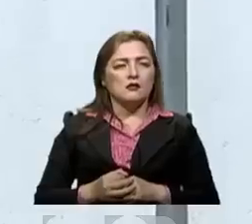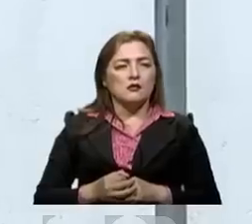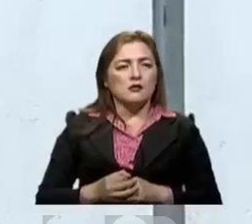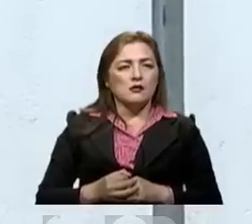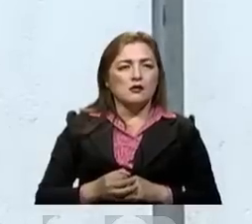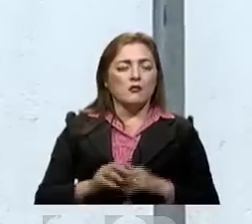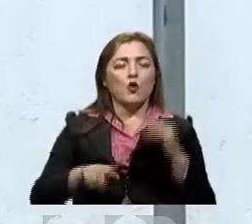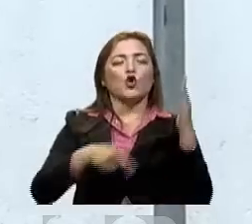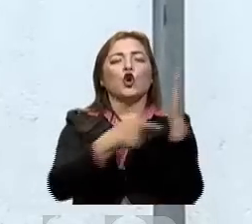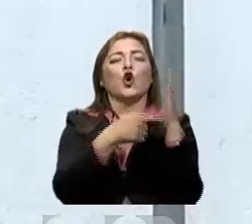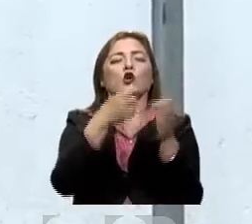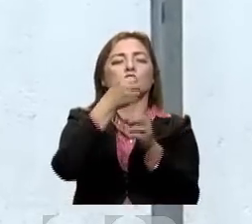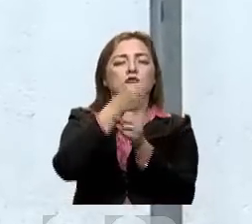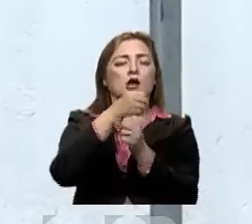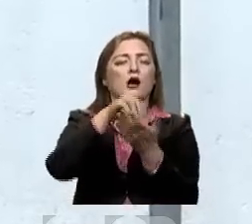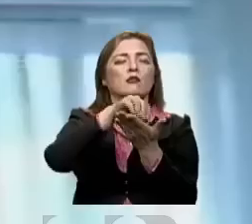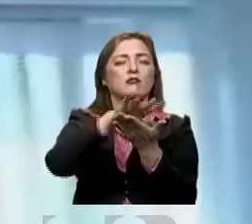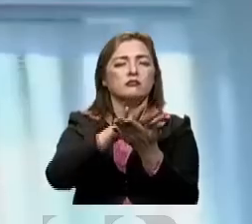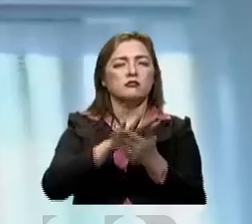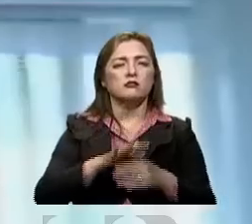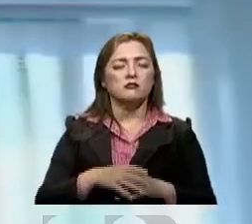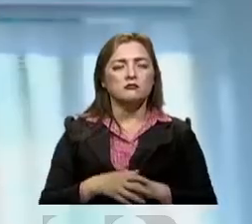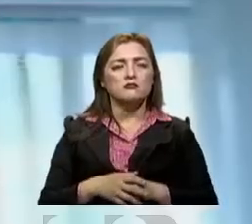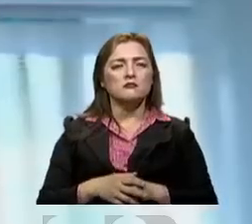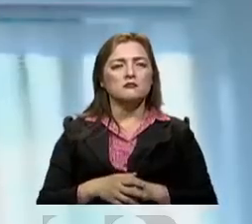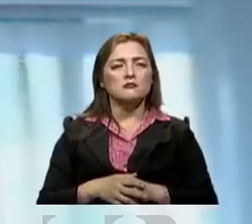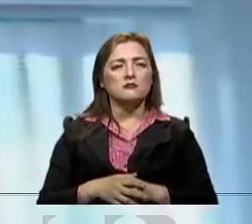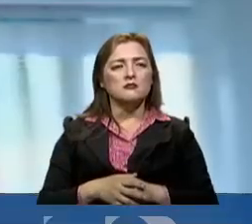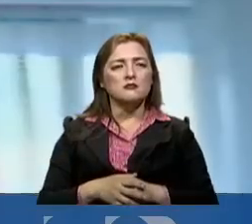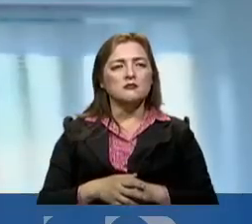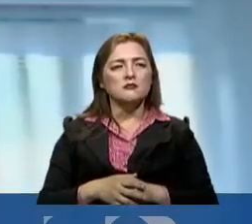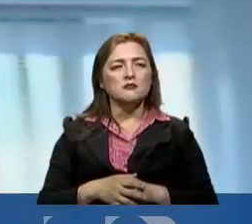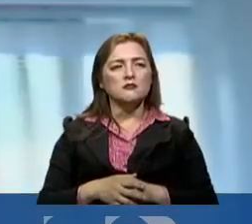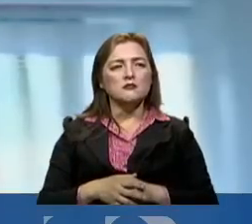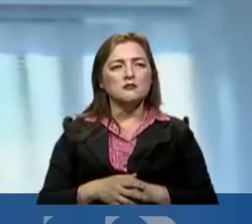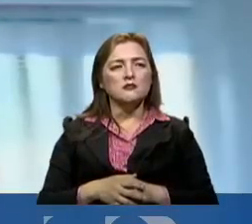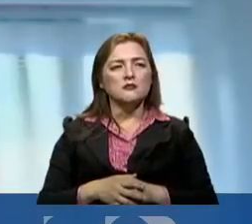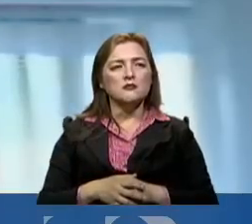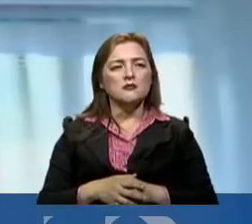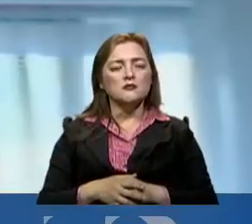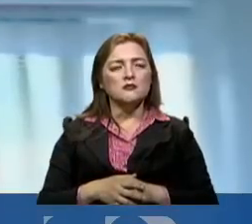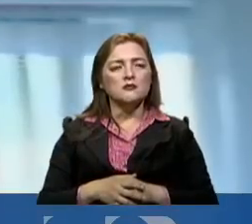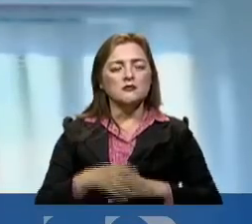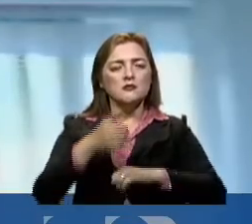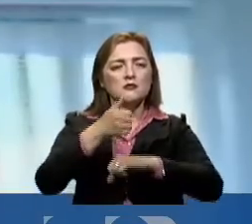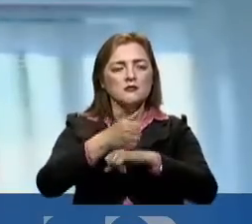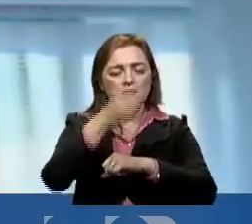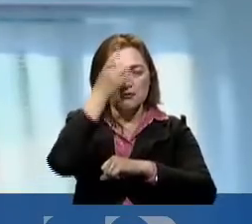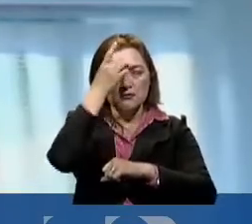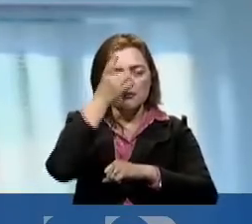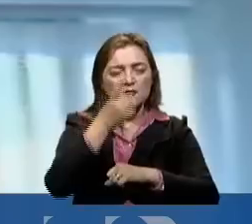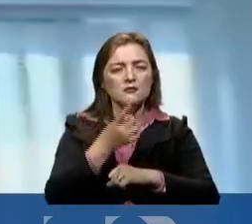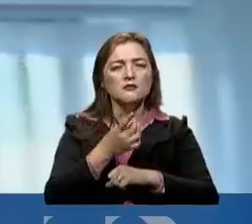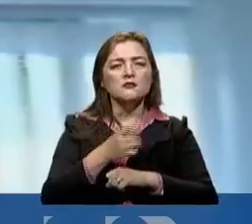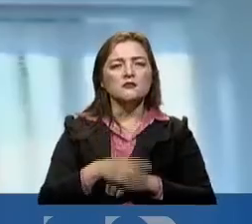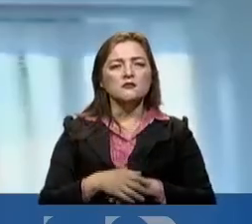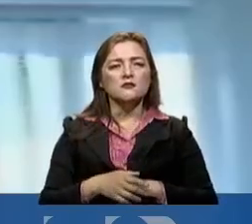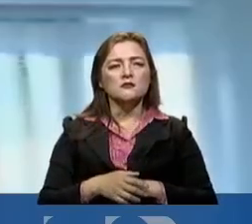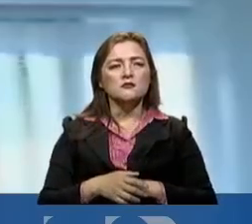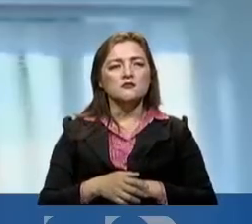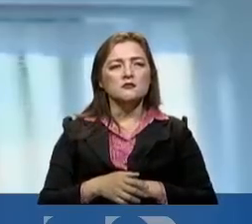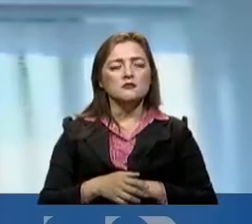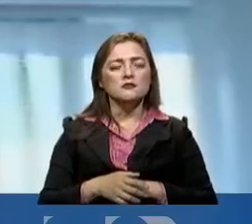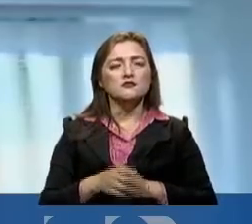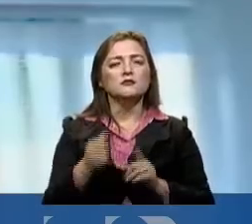activado el protocolo de seguridad en estos casos. Inmediatamente la autoridad determina, ¿no es cierto?, qué tipo